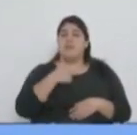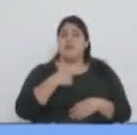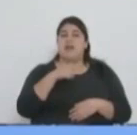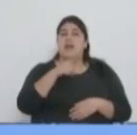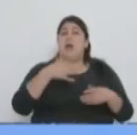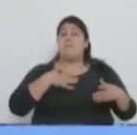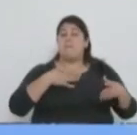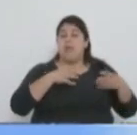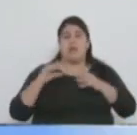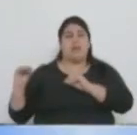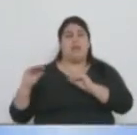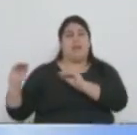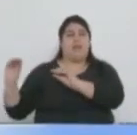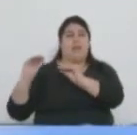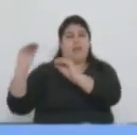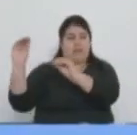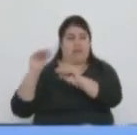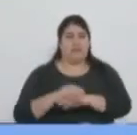en nombre del...